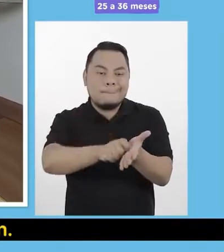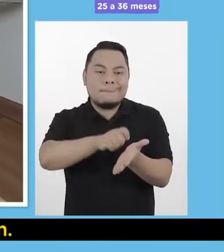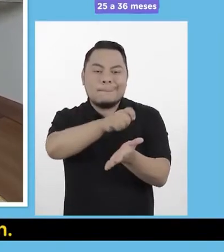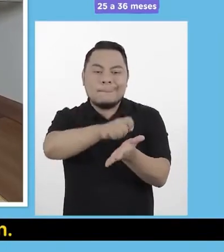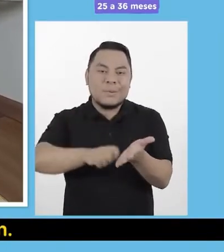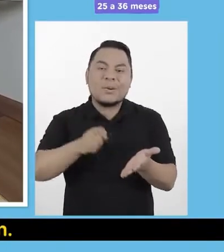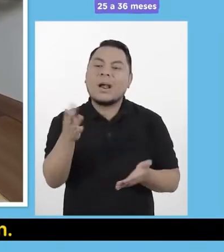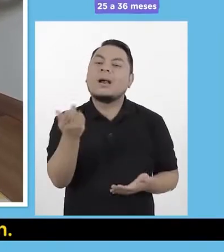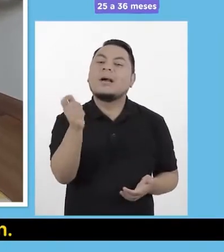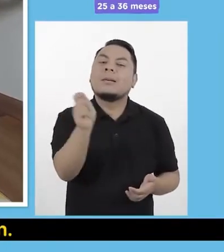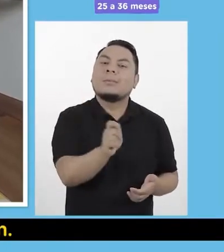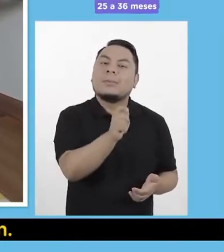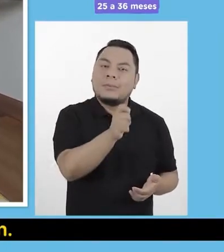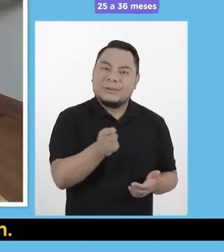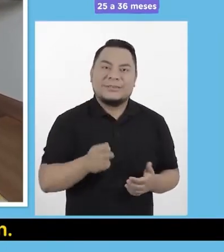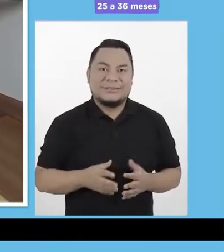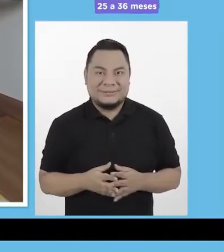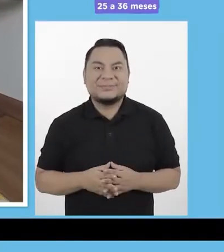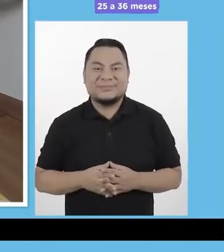con un plumón.